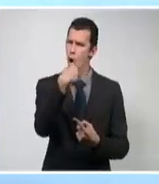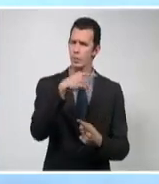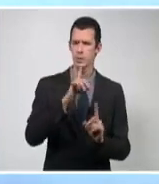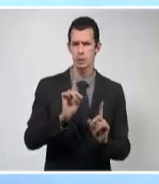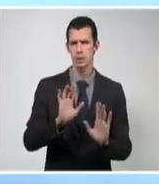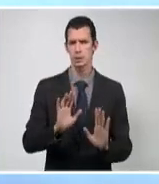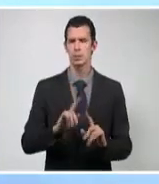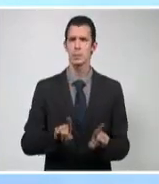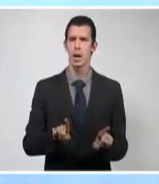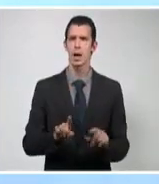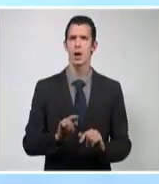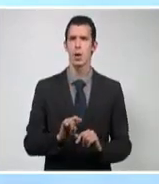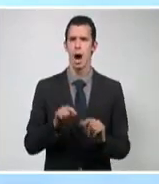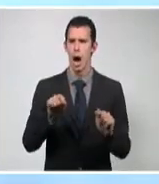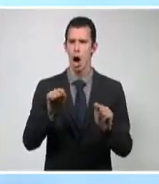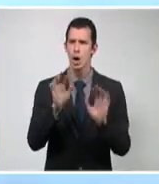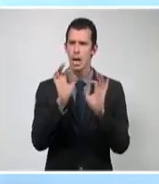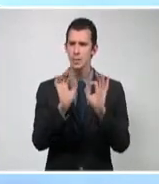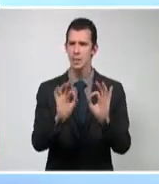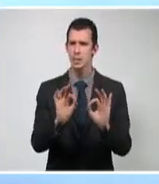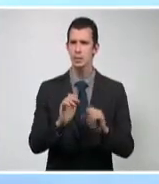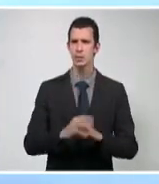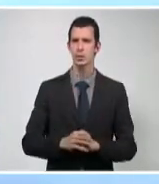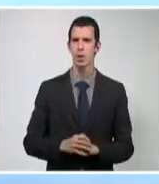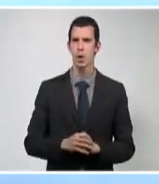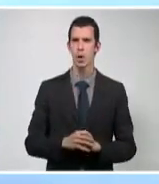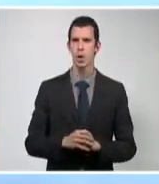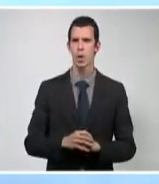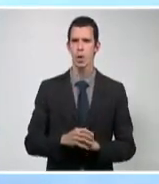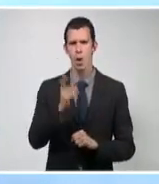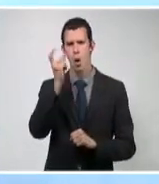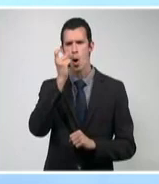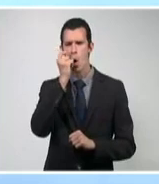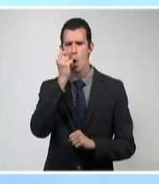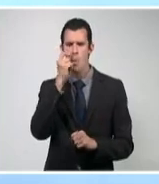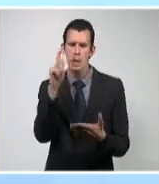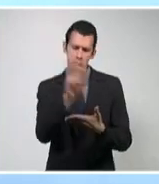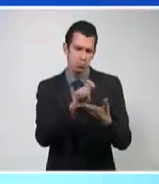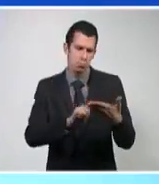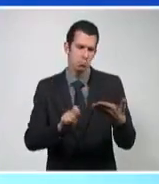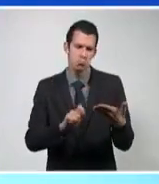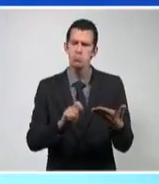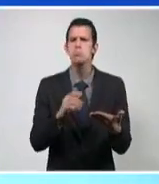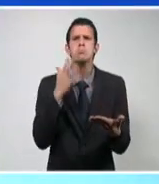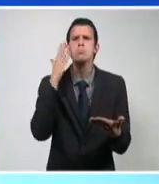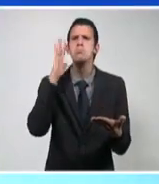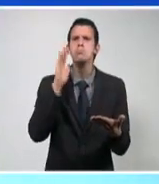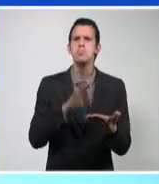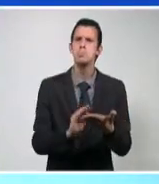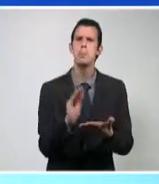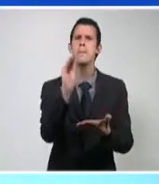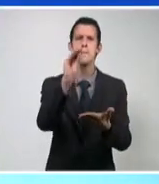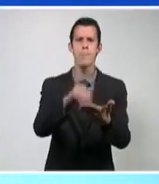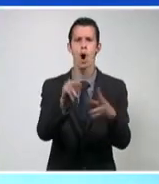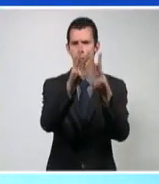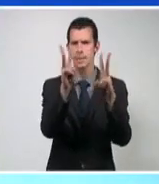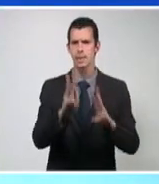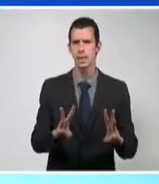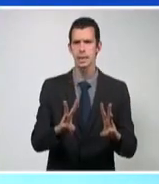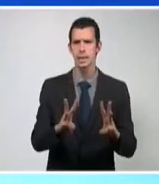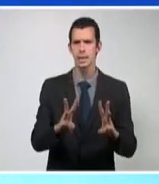cierto. Pero vamos a lo que dijo. ¿De dónde sale ese dinero que le entrega una persona? Una persona siempre diferente en su casa. Él